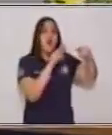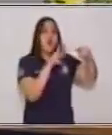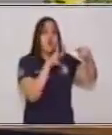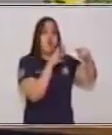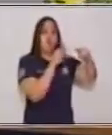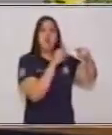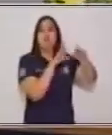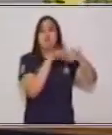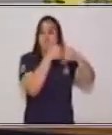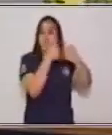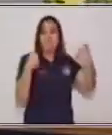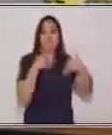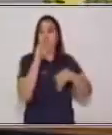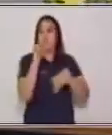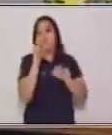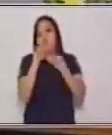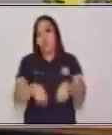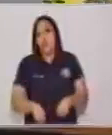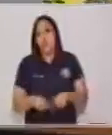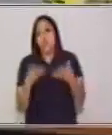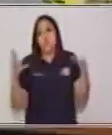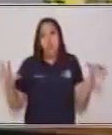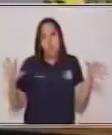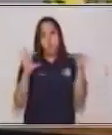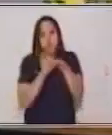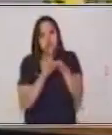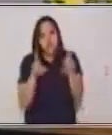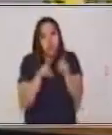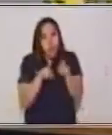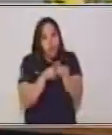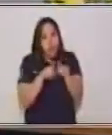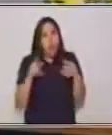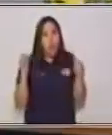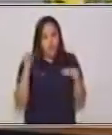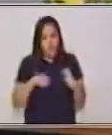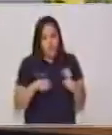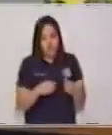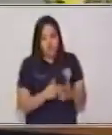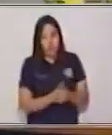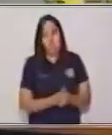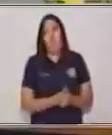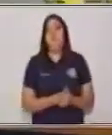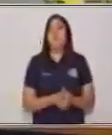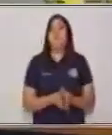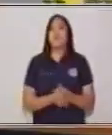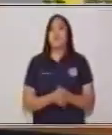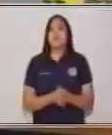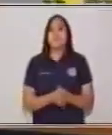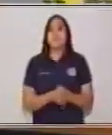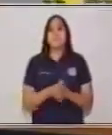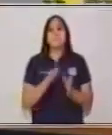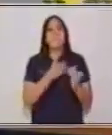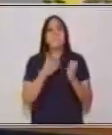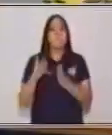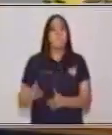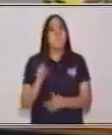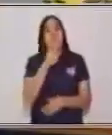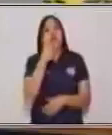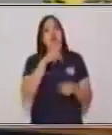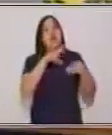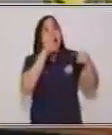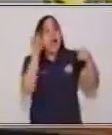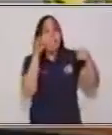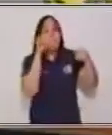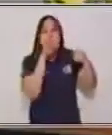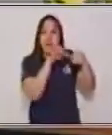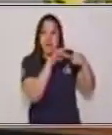indirecto dentro del predicado, porque no entra dentro de la estructura chomskiana. Perfecto. Ahora realicemos el análisis